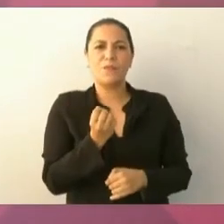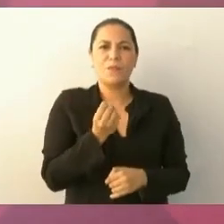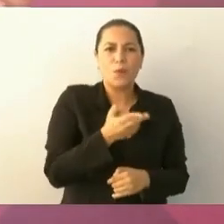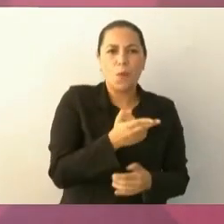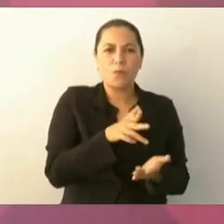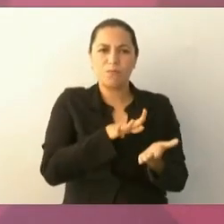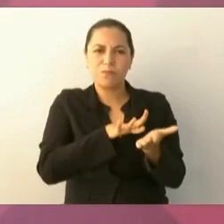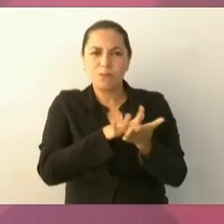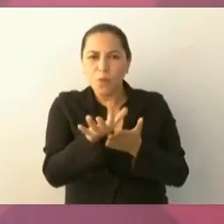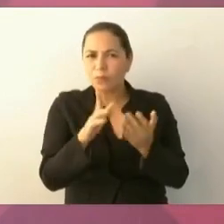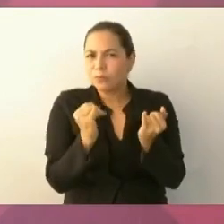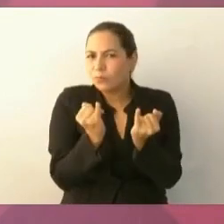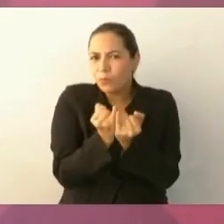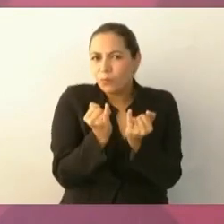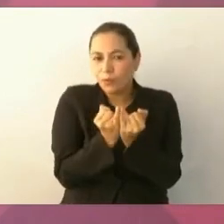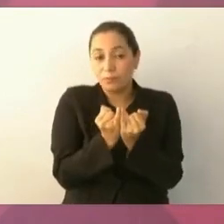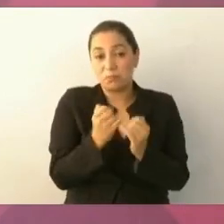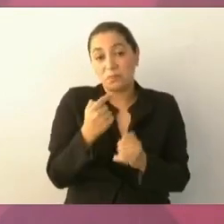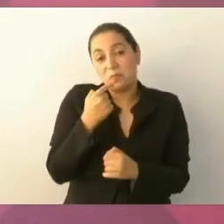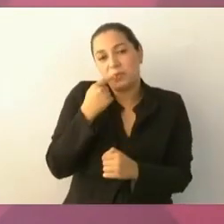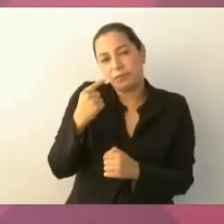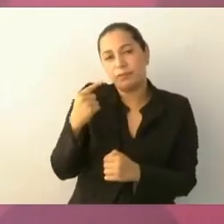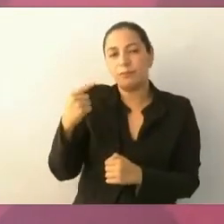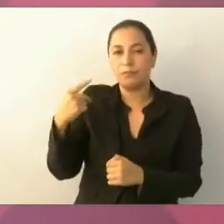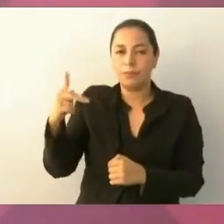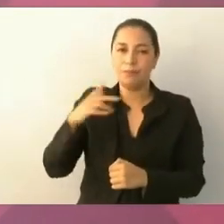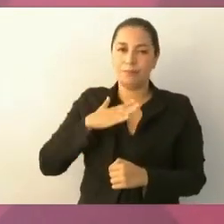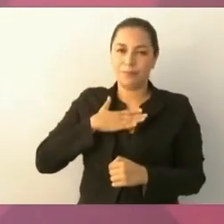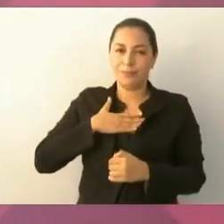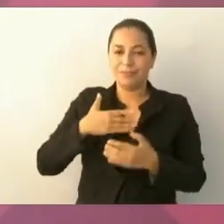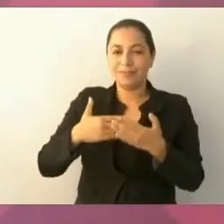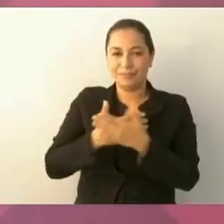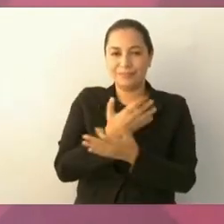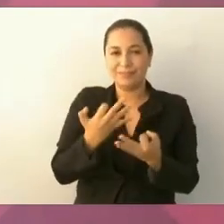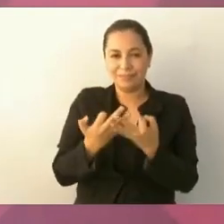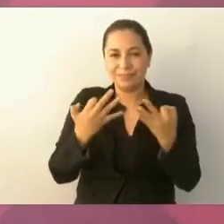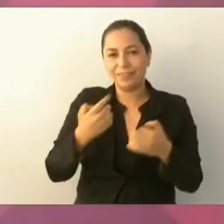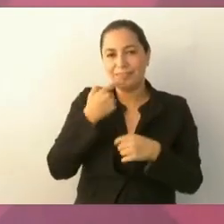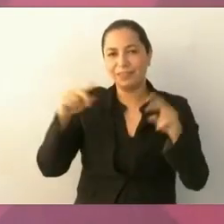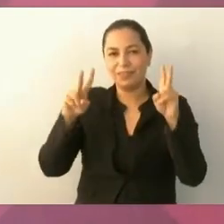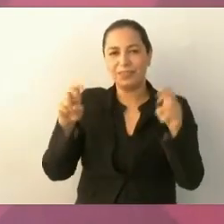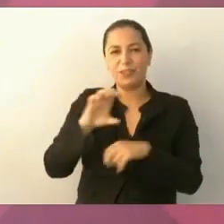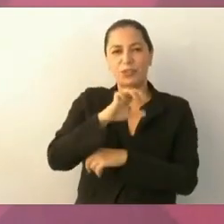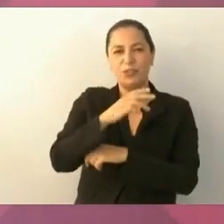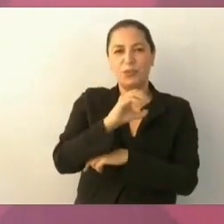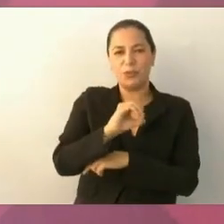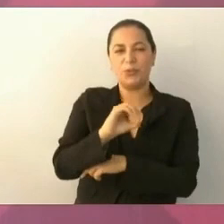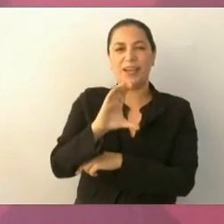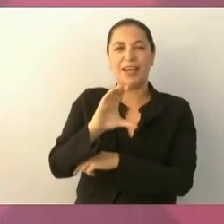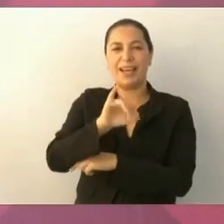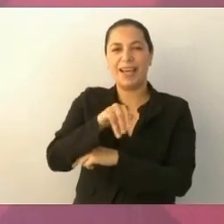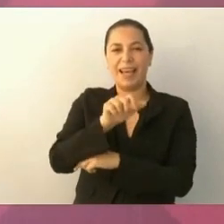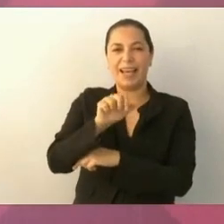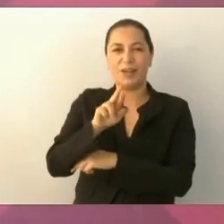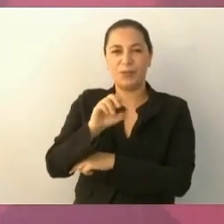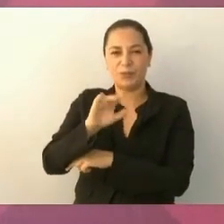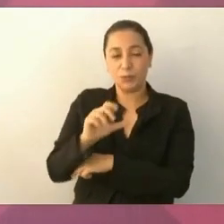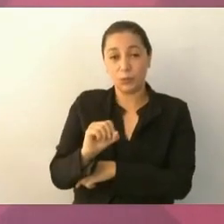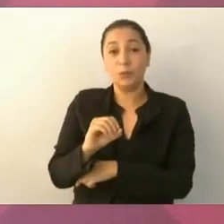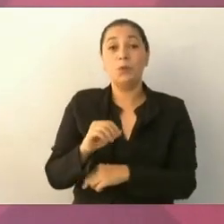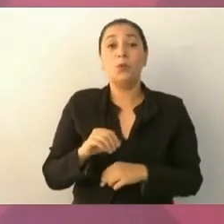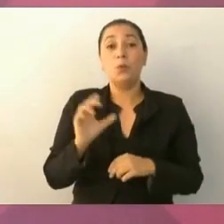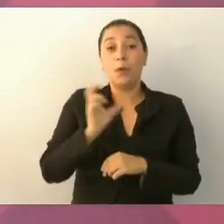Dicen allá, por mi tierra, hay un dicho choco jarocho, que cuando la milpa se da